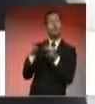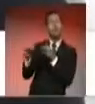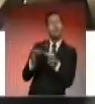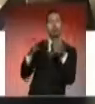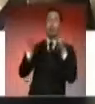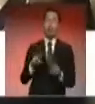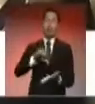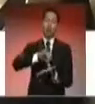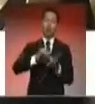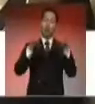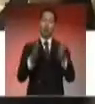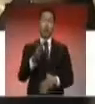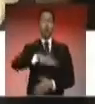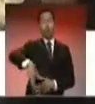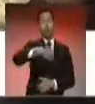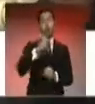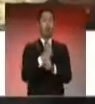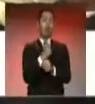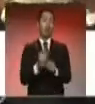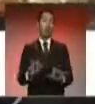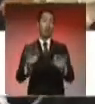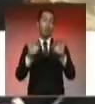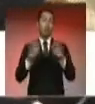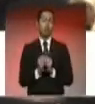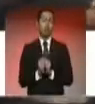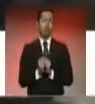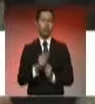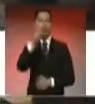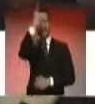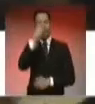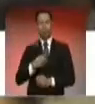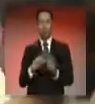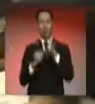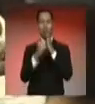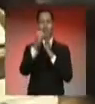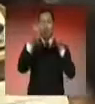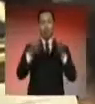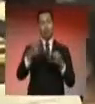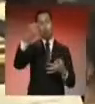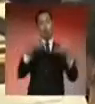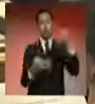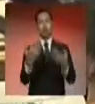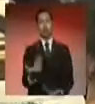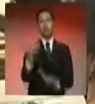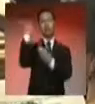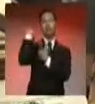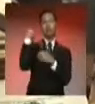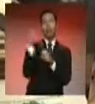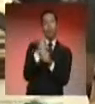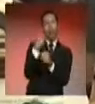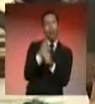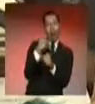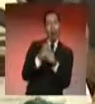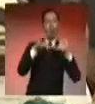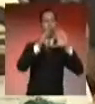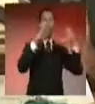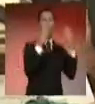haciendo un buen trabajo. Al final del encuentro se resolvió que la ministra de Justicia, Rosana Alvarado, se encargará de la coordinación del trabajo con